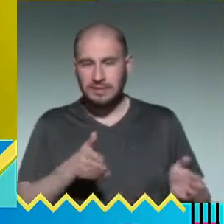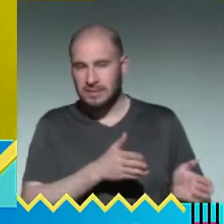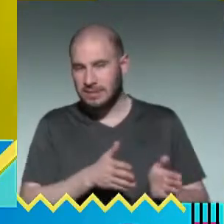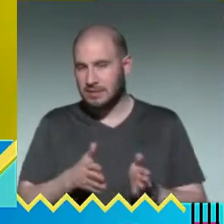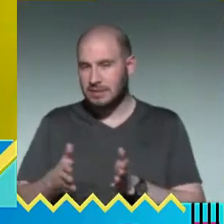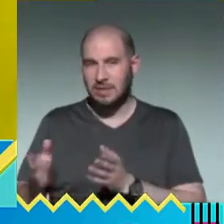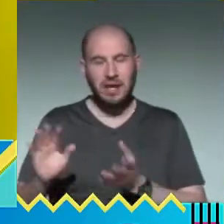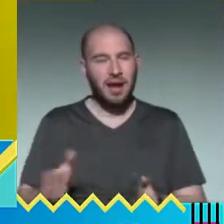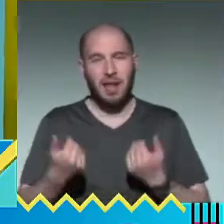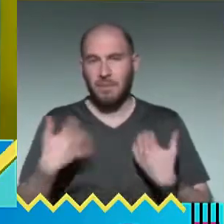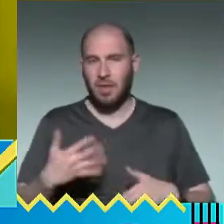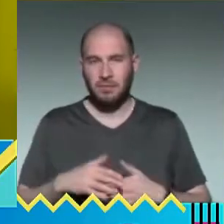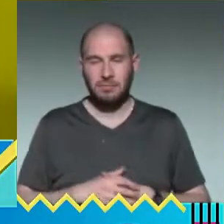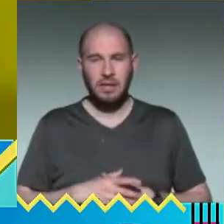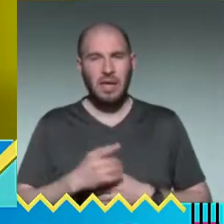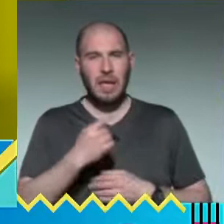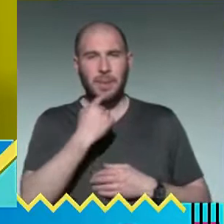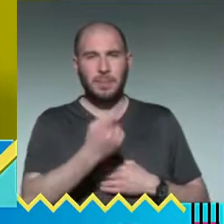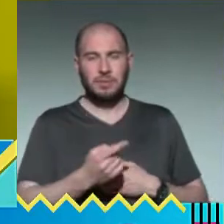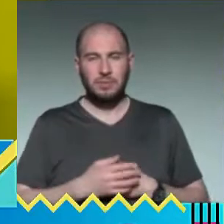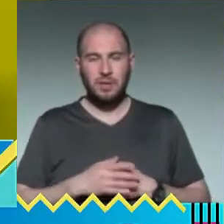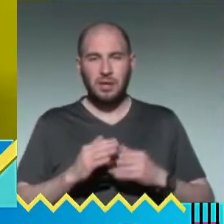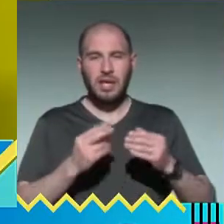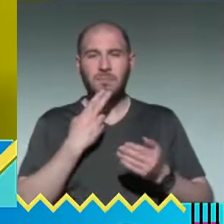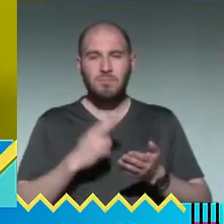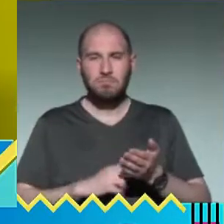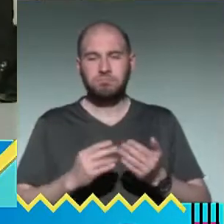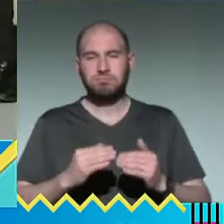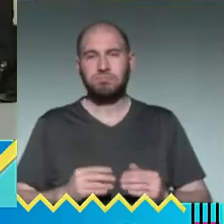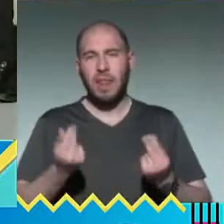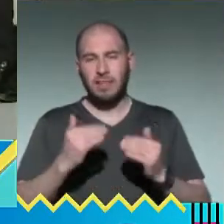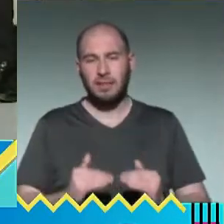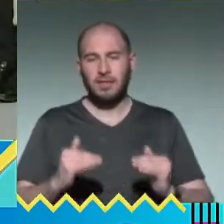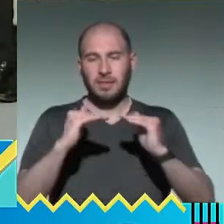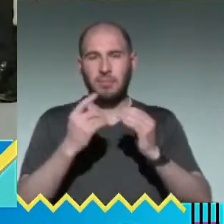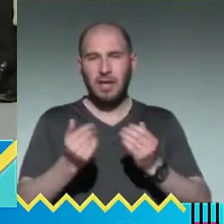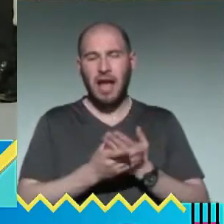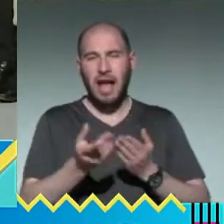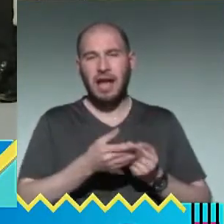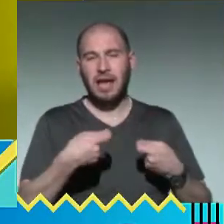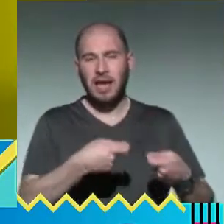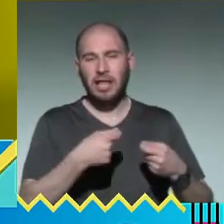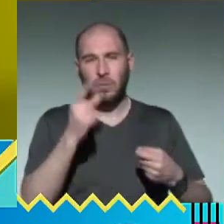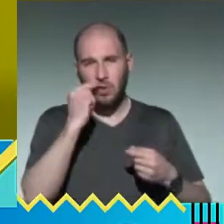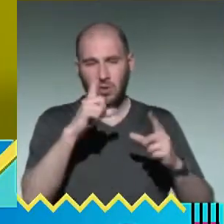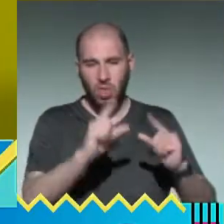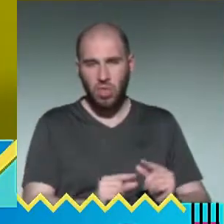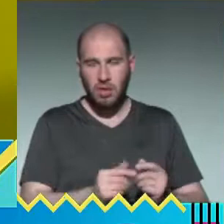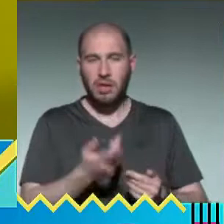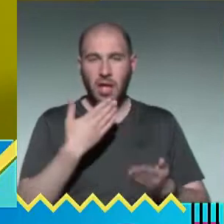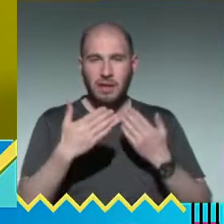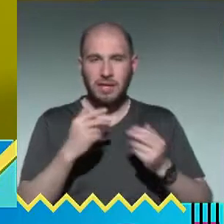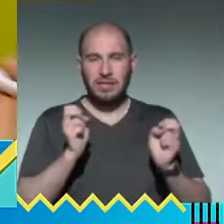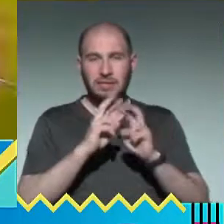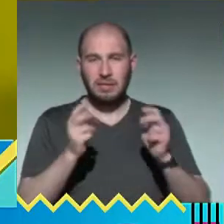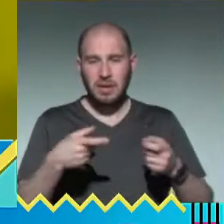la manera más rápida posible. Bien, ¿y creen que el equilibrio fiscal se puede lograr? Porque se habla de una fuerte reducción del gasto de la política. Sí, ya se empezó a hacer el